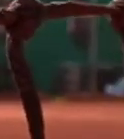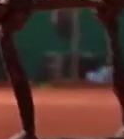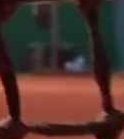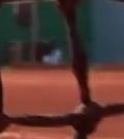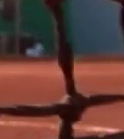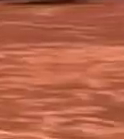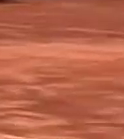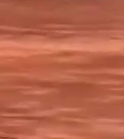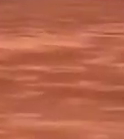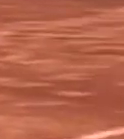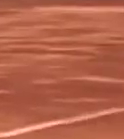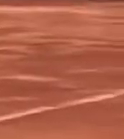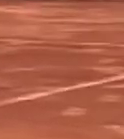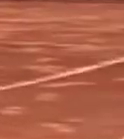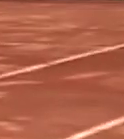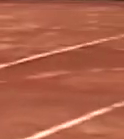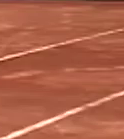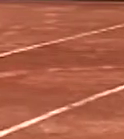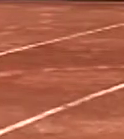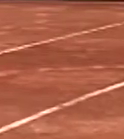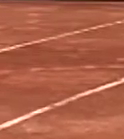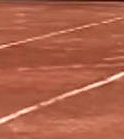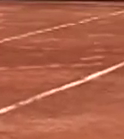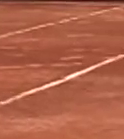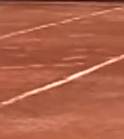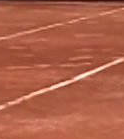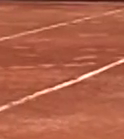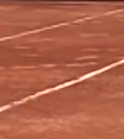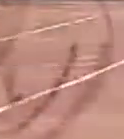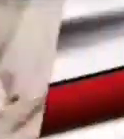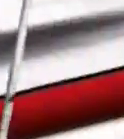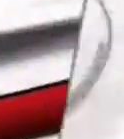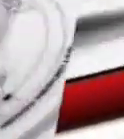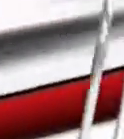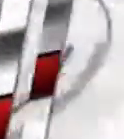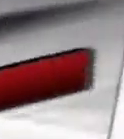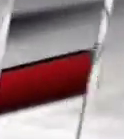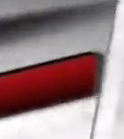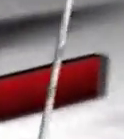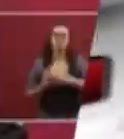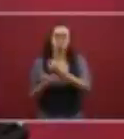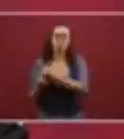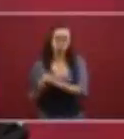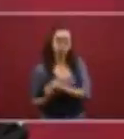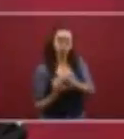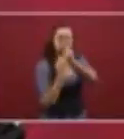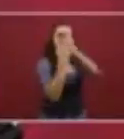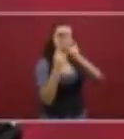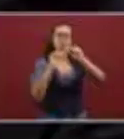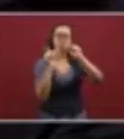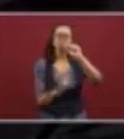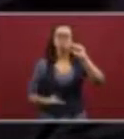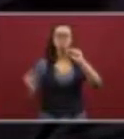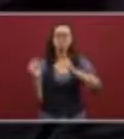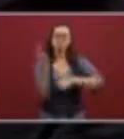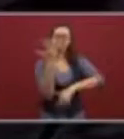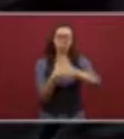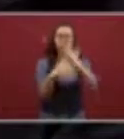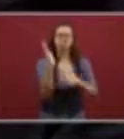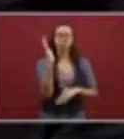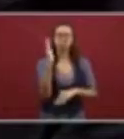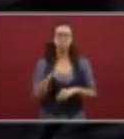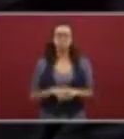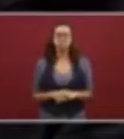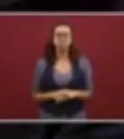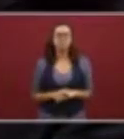escasos recursos, así lo señaló Jesús Flores Lozano, coordinador del evento. El presidente Andrés Manuel López Obrador anunció que el próximo domingo